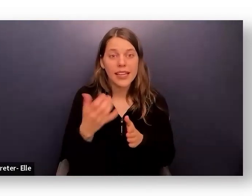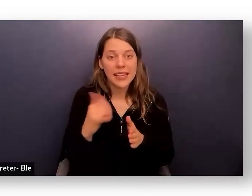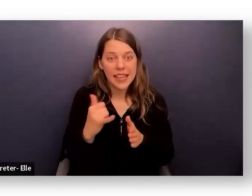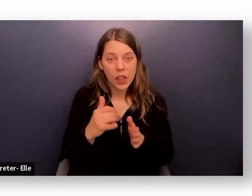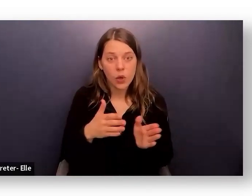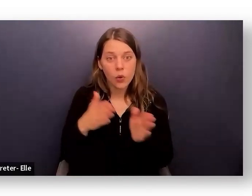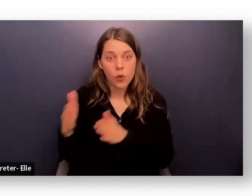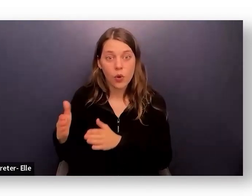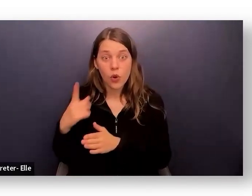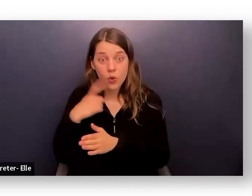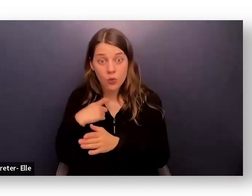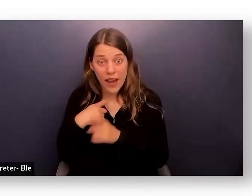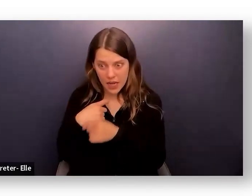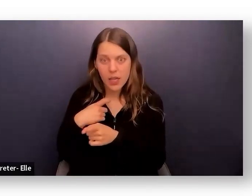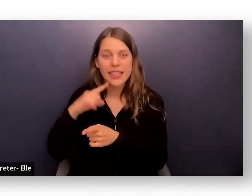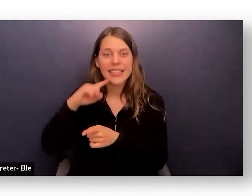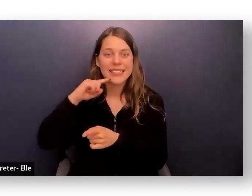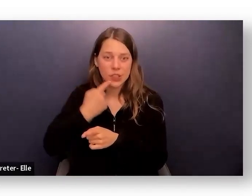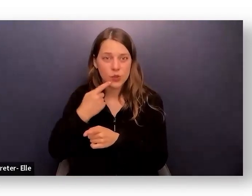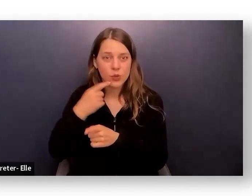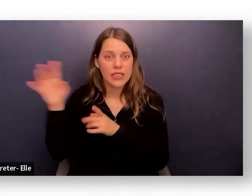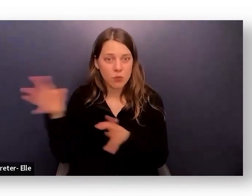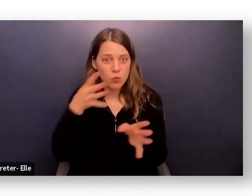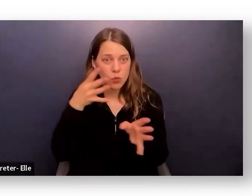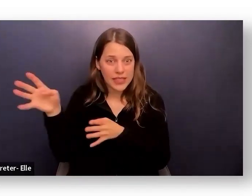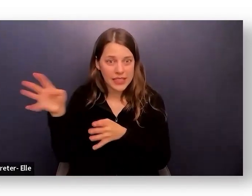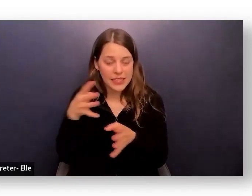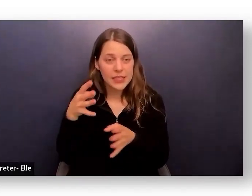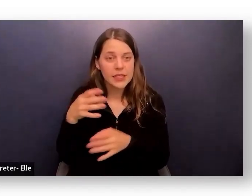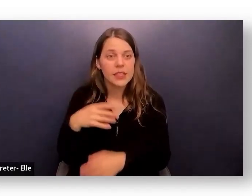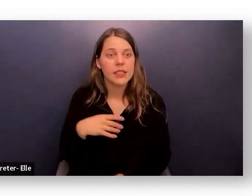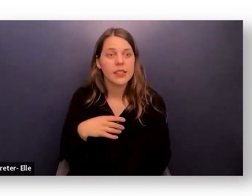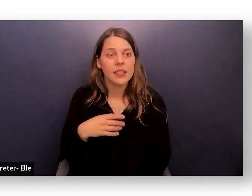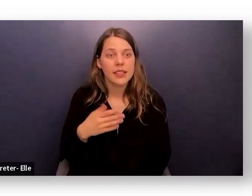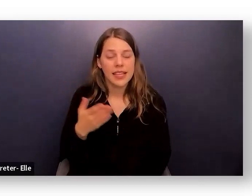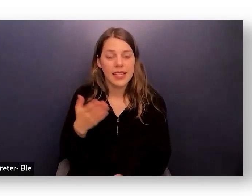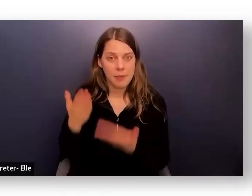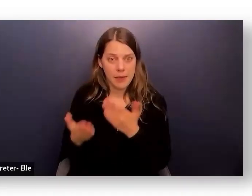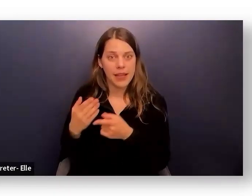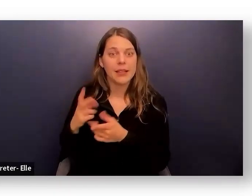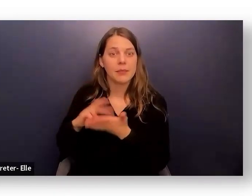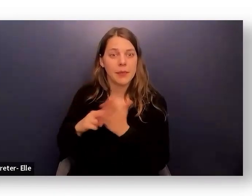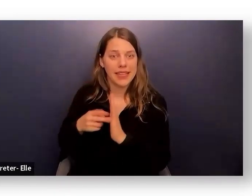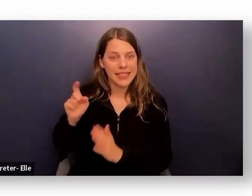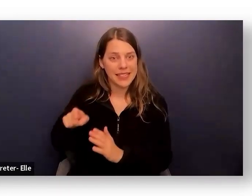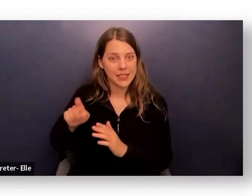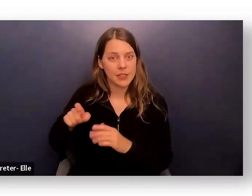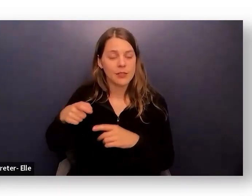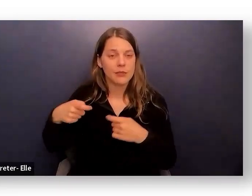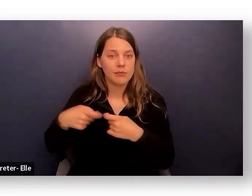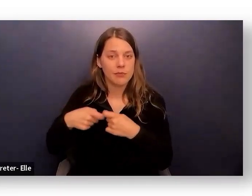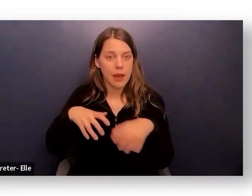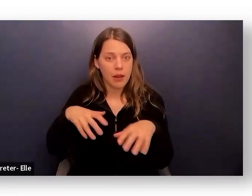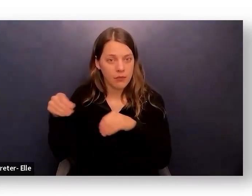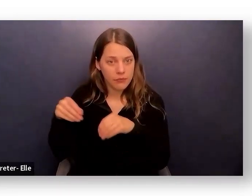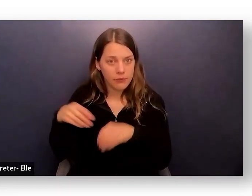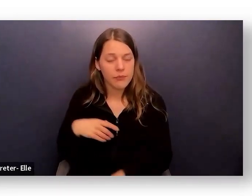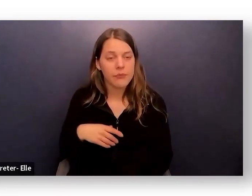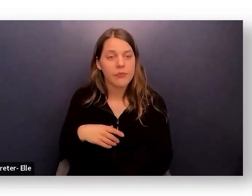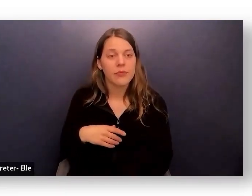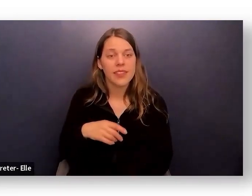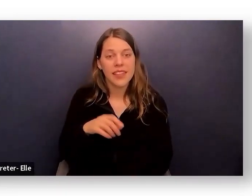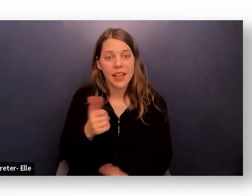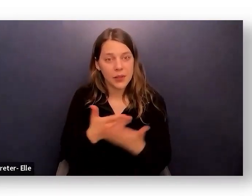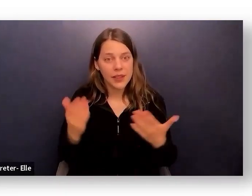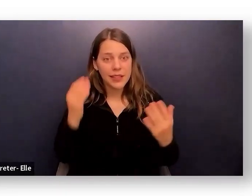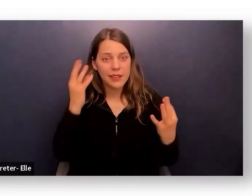colores. Van a poder ver amarillo o rojo. Entonces, si ven rojo, es que está llegando a un nivel extremo a condiciones. Van a